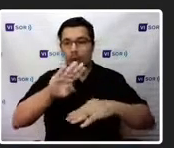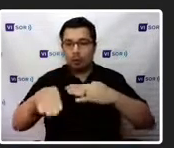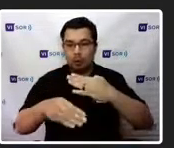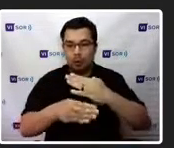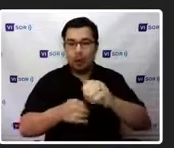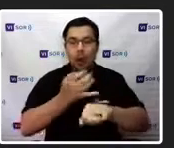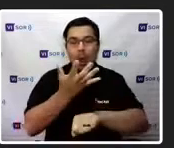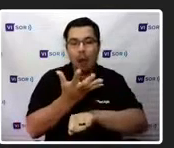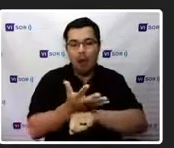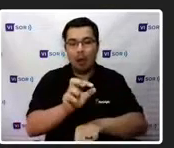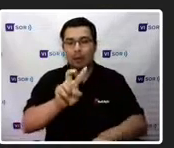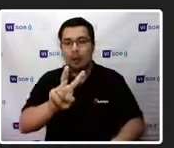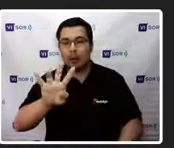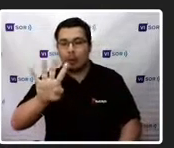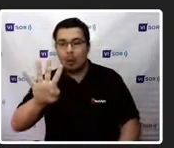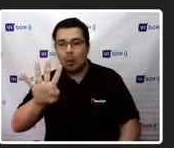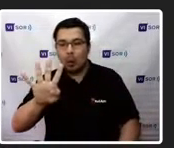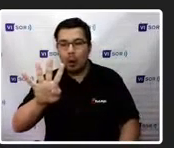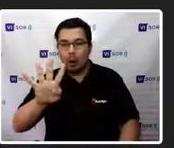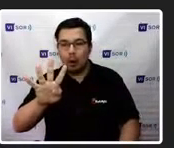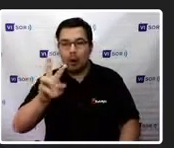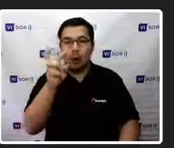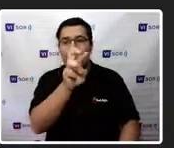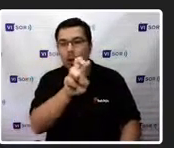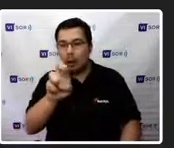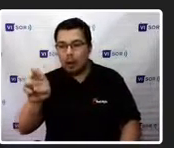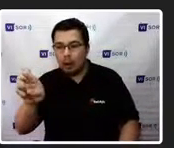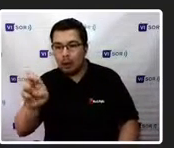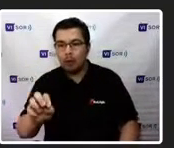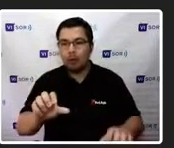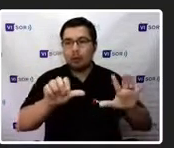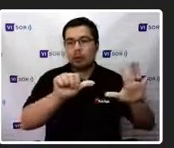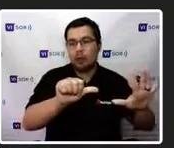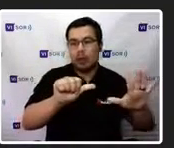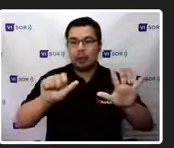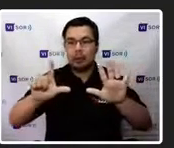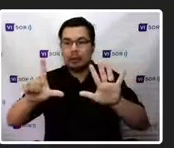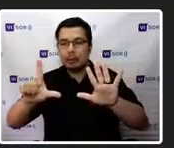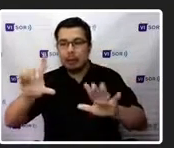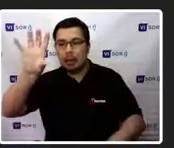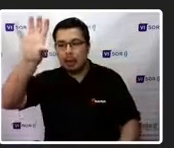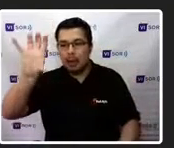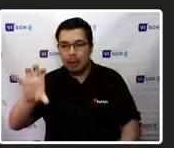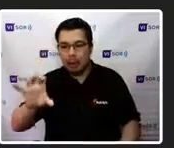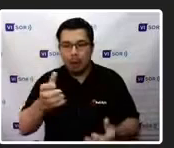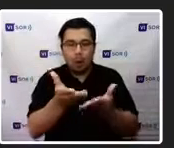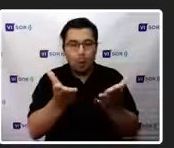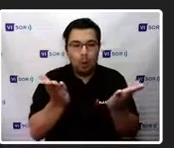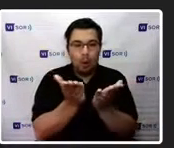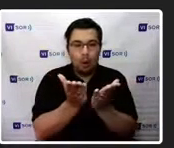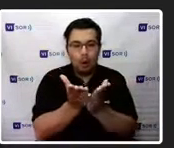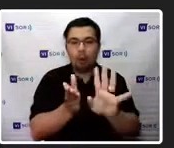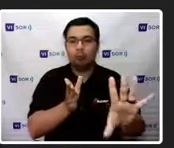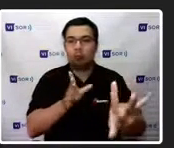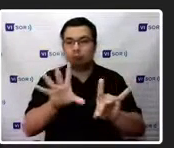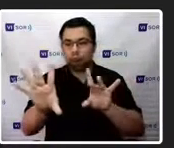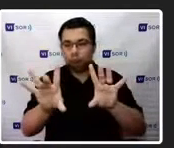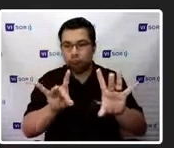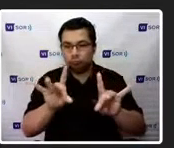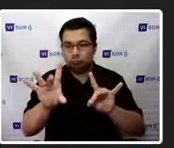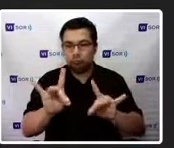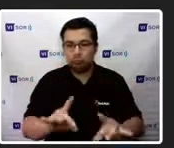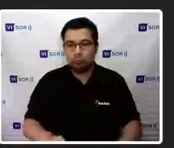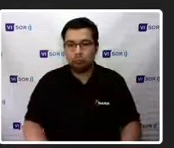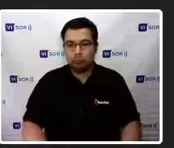a un espacio más o menos para 6 asignaturas, que el alumno escoge, ¿ya? El alumno en este sentido arma, ¿no es